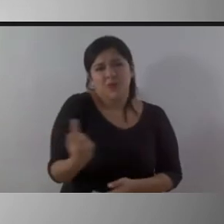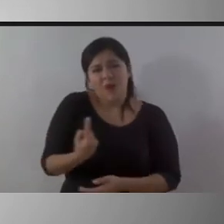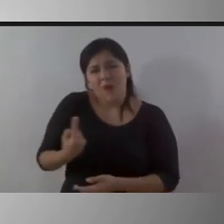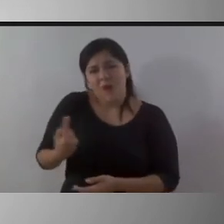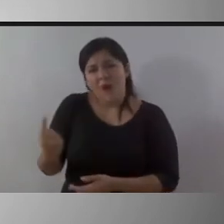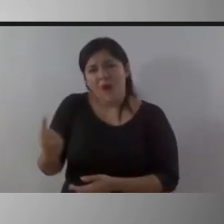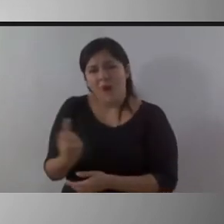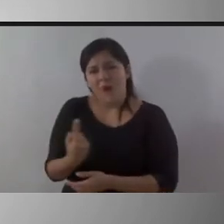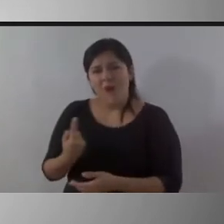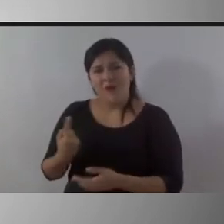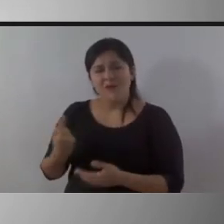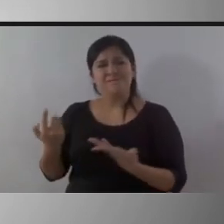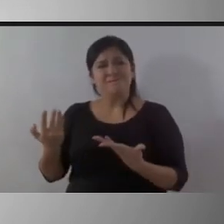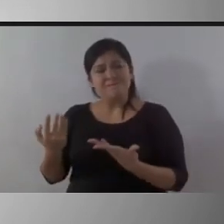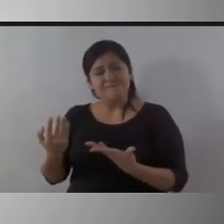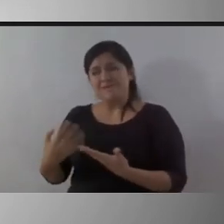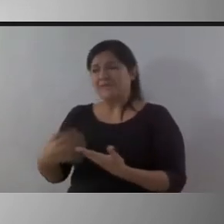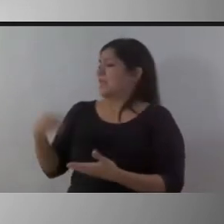mucha fuerza, mucha